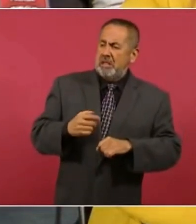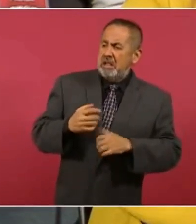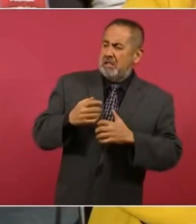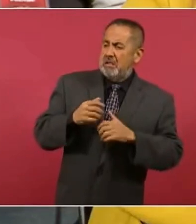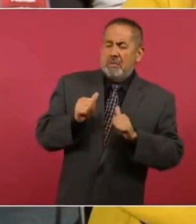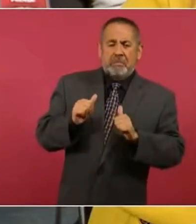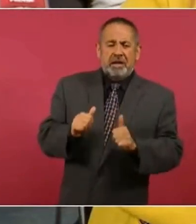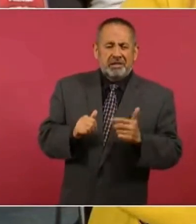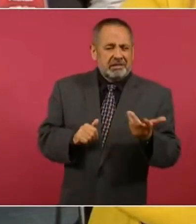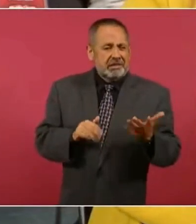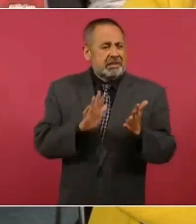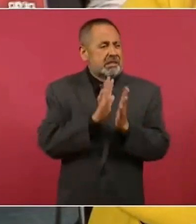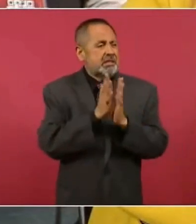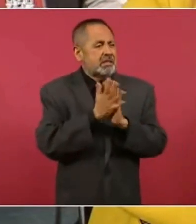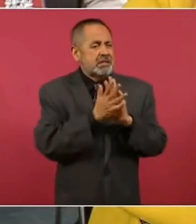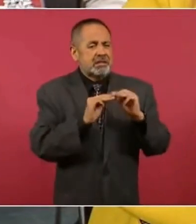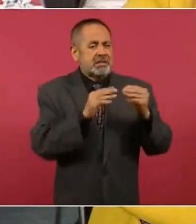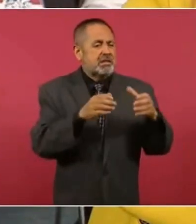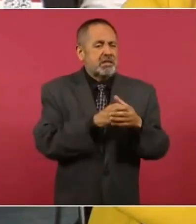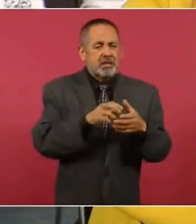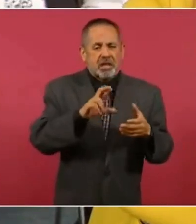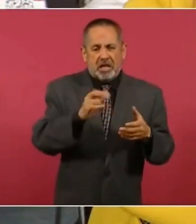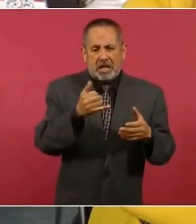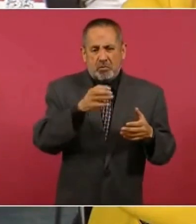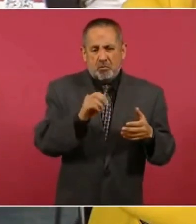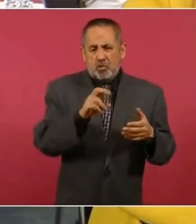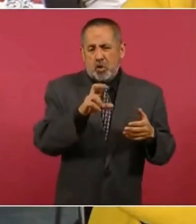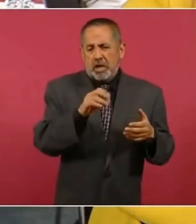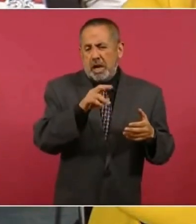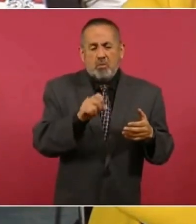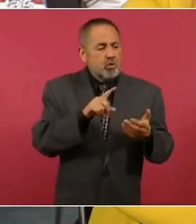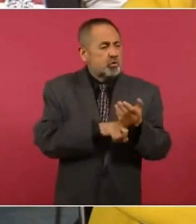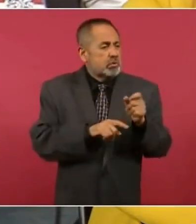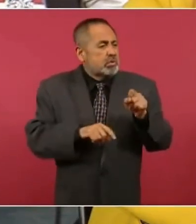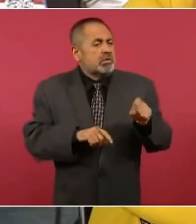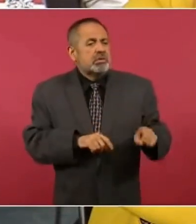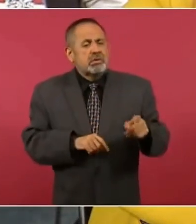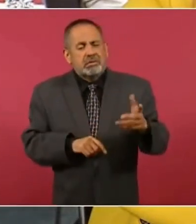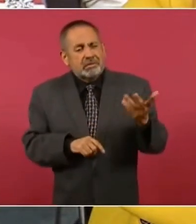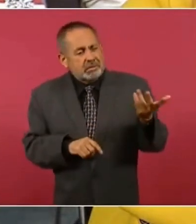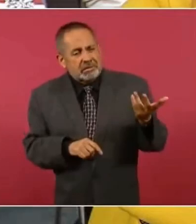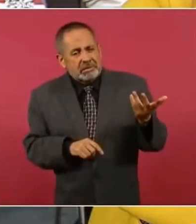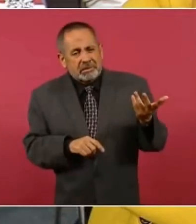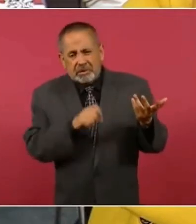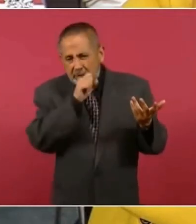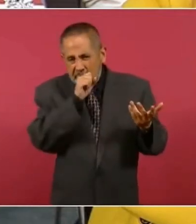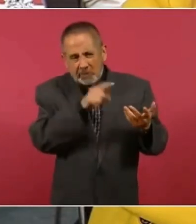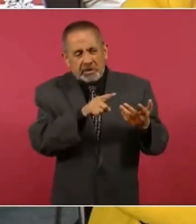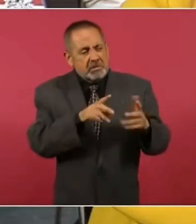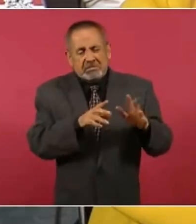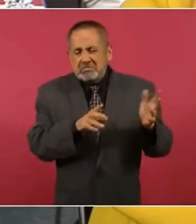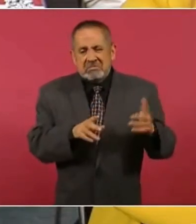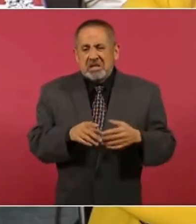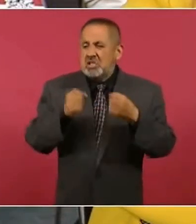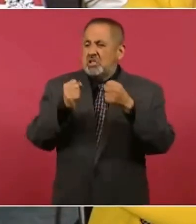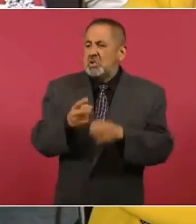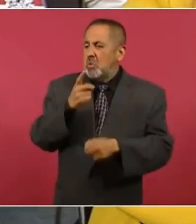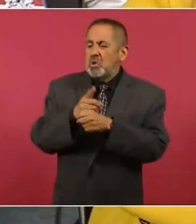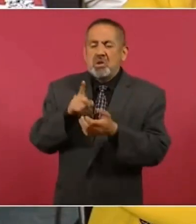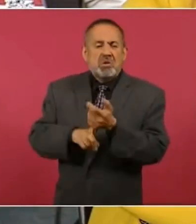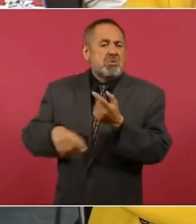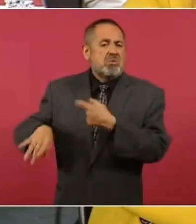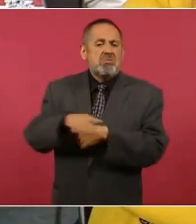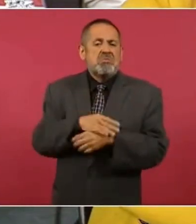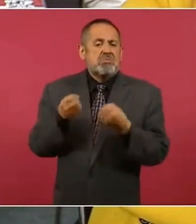hacer mancuernas con criminales como Raimundo Ramos, logran que sus actividades en favor de la seguridad para la sociedad que